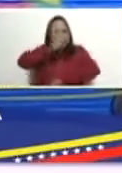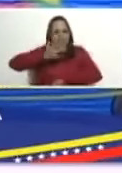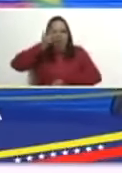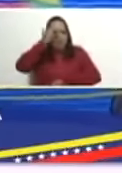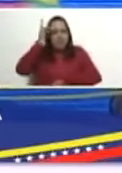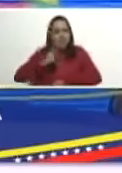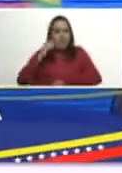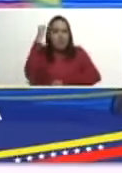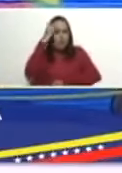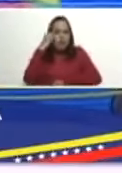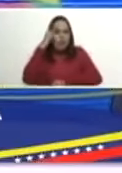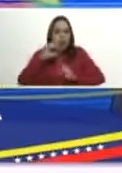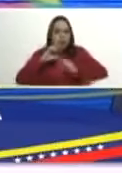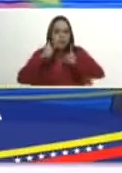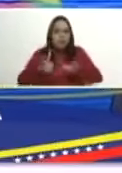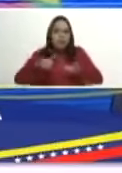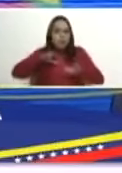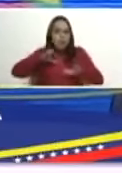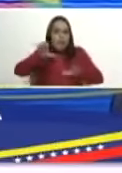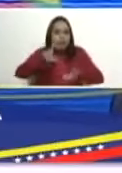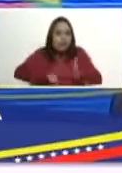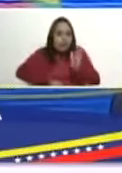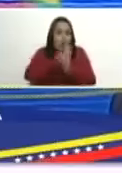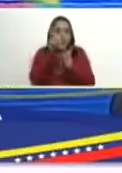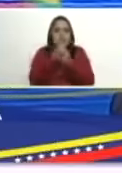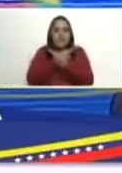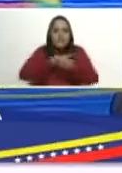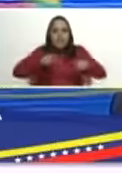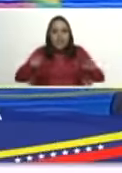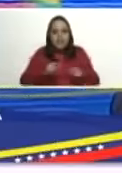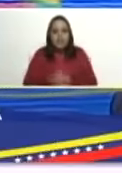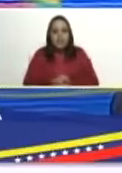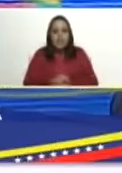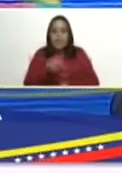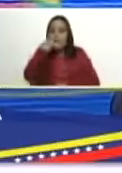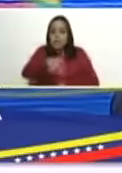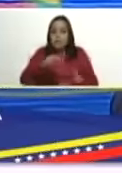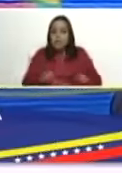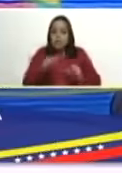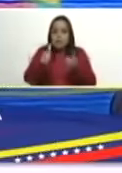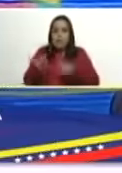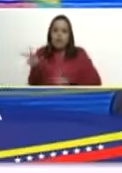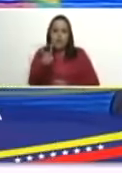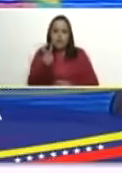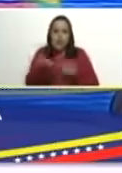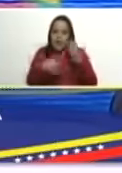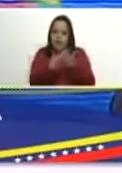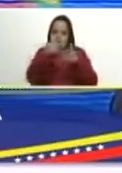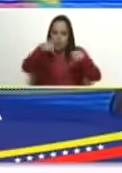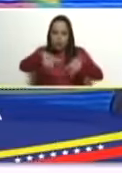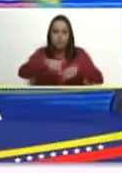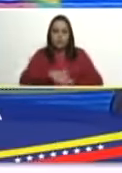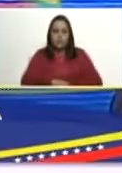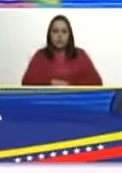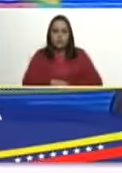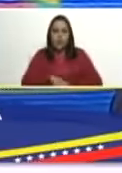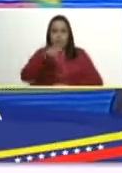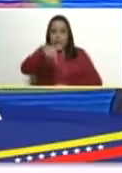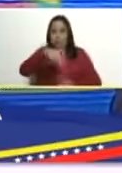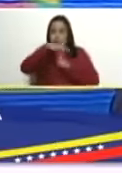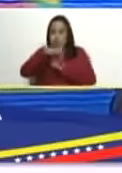se fue formando una nación distinta, que es lo que es el origen de Venezuela hoy. Ese